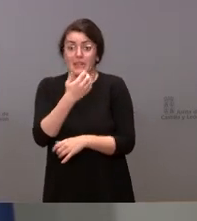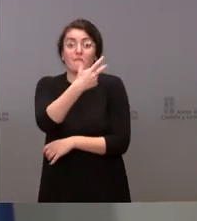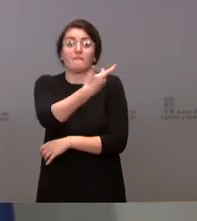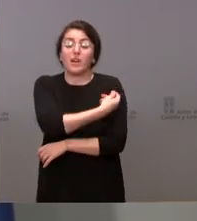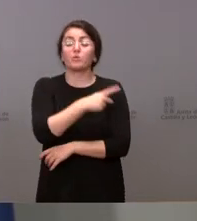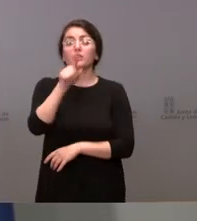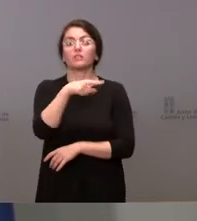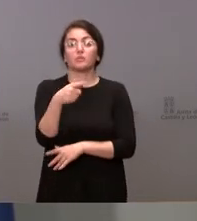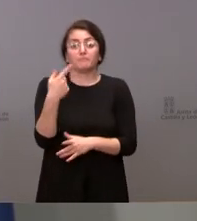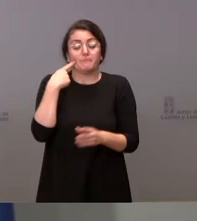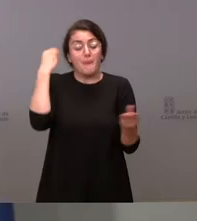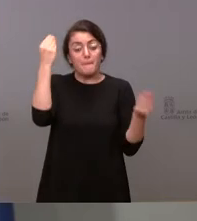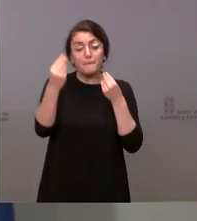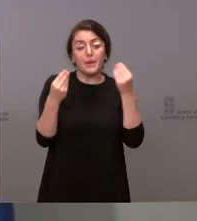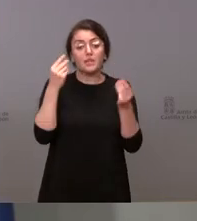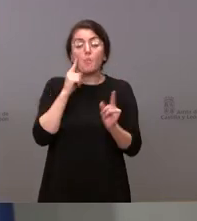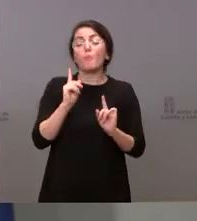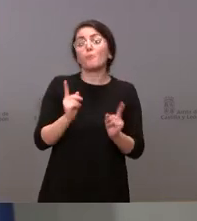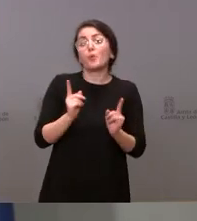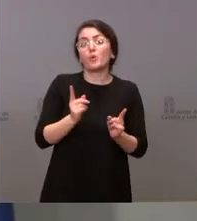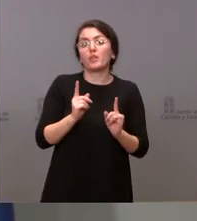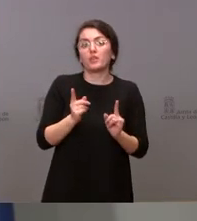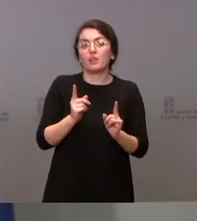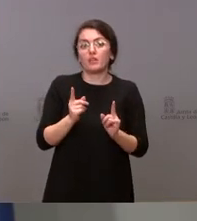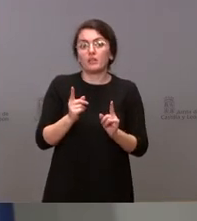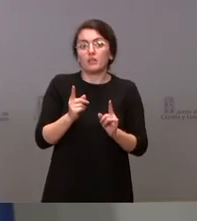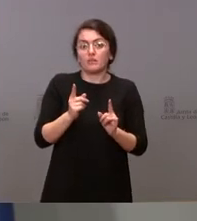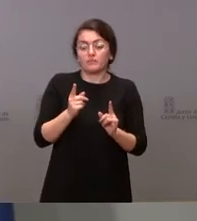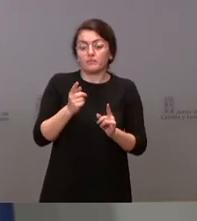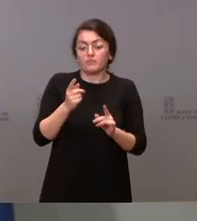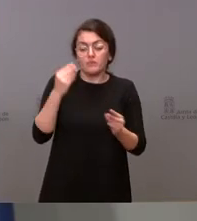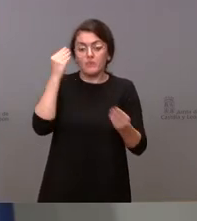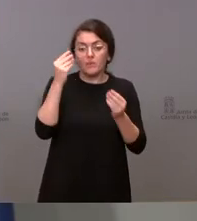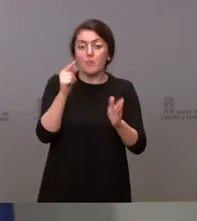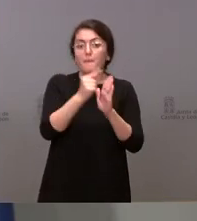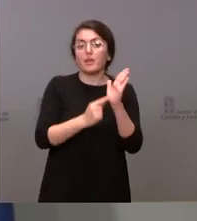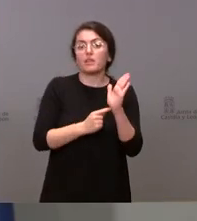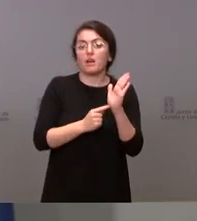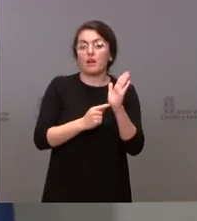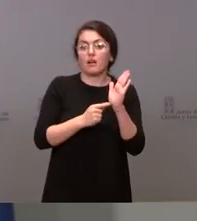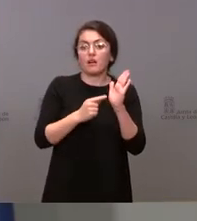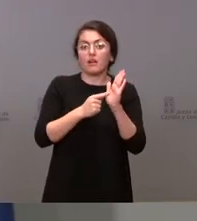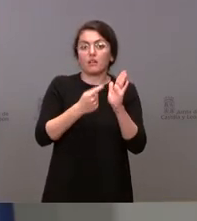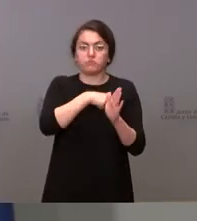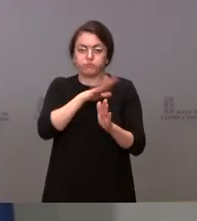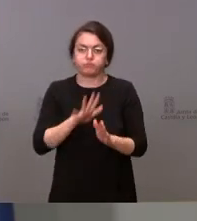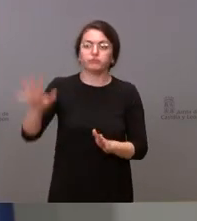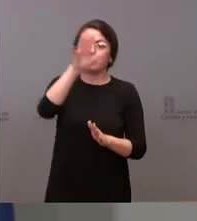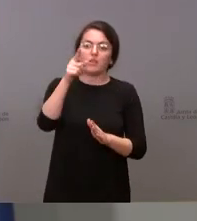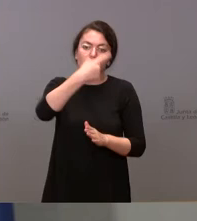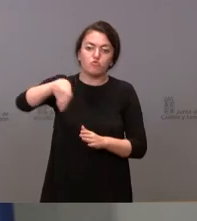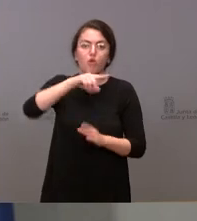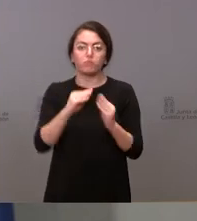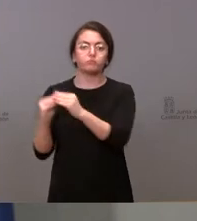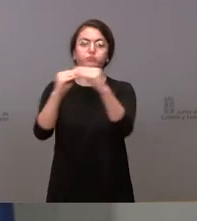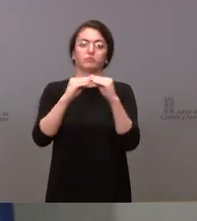prudente que estas medidas se tomen en el Consejo Interterritorial, nos ha parecido siempre, y que se tomen estando todos de acuerdo. Esta es nuestra postura,